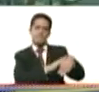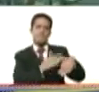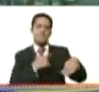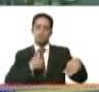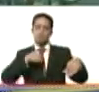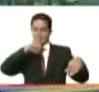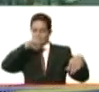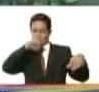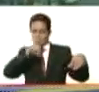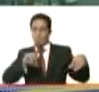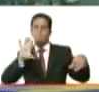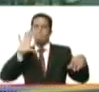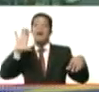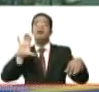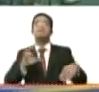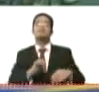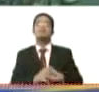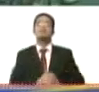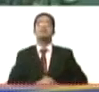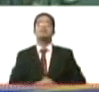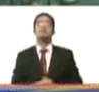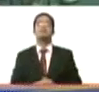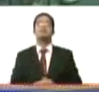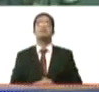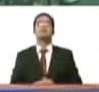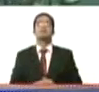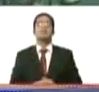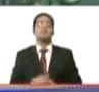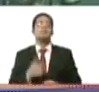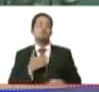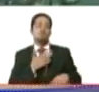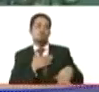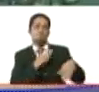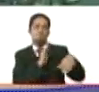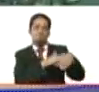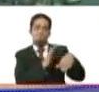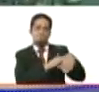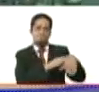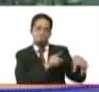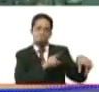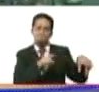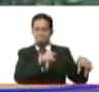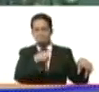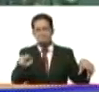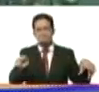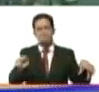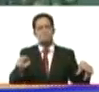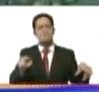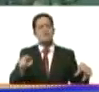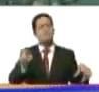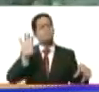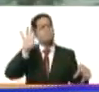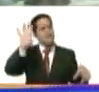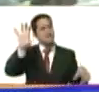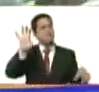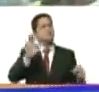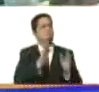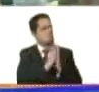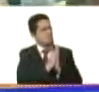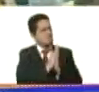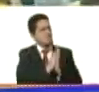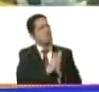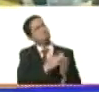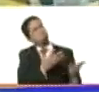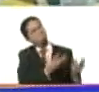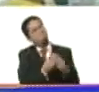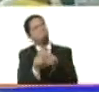mueve y que nos mueve a todos. Los llamo por nuestro país que nos pertenece a todos. Hagamos de